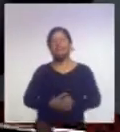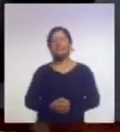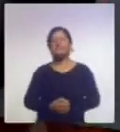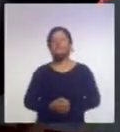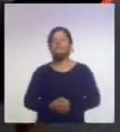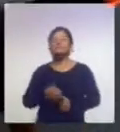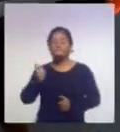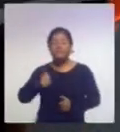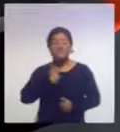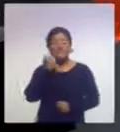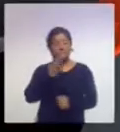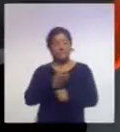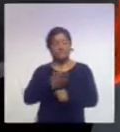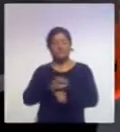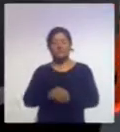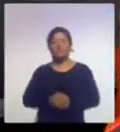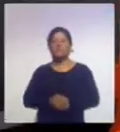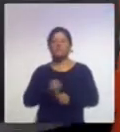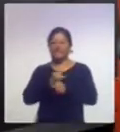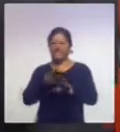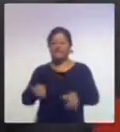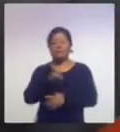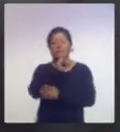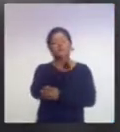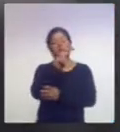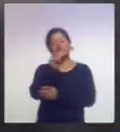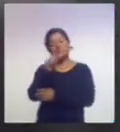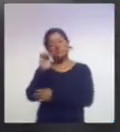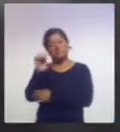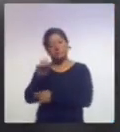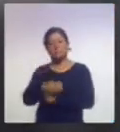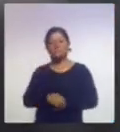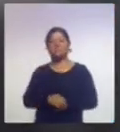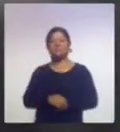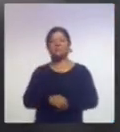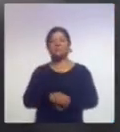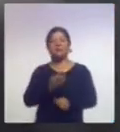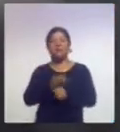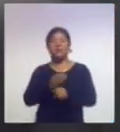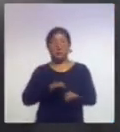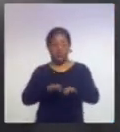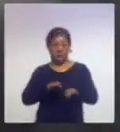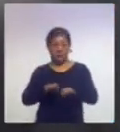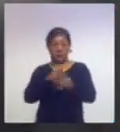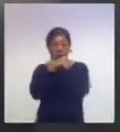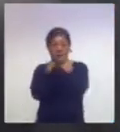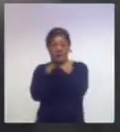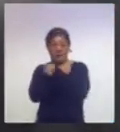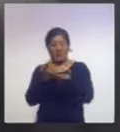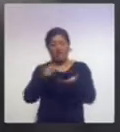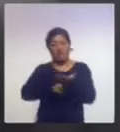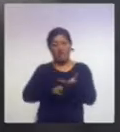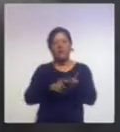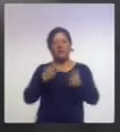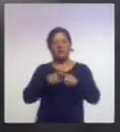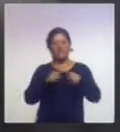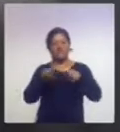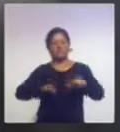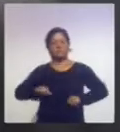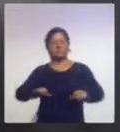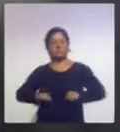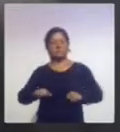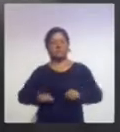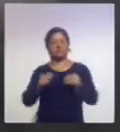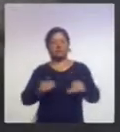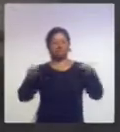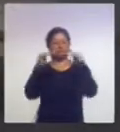hablando de esto, le informo que el Instituto Tlaxcalteca de Elecciones está realizando en instituciones educativas diferentes actividades